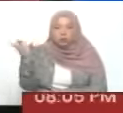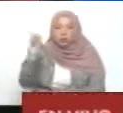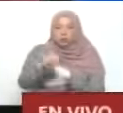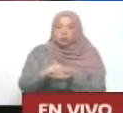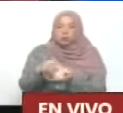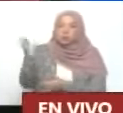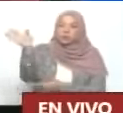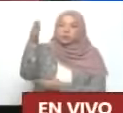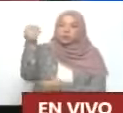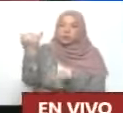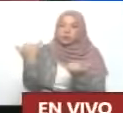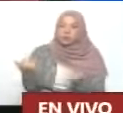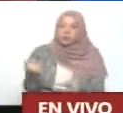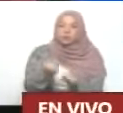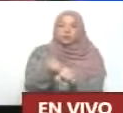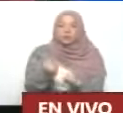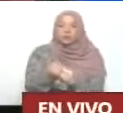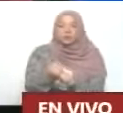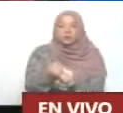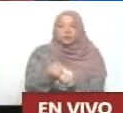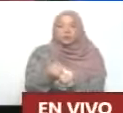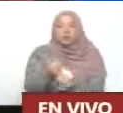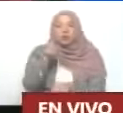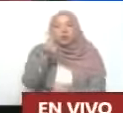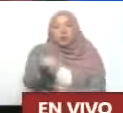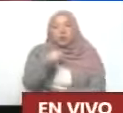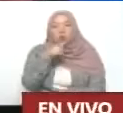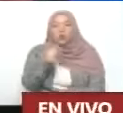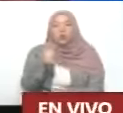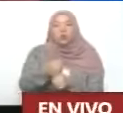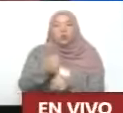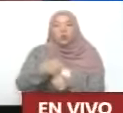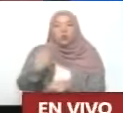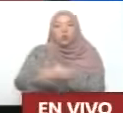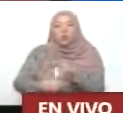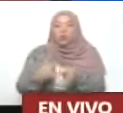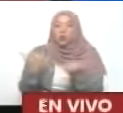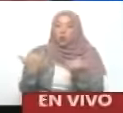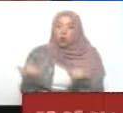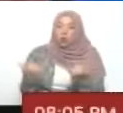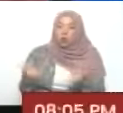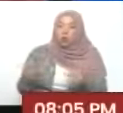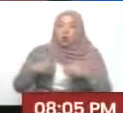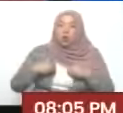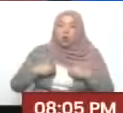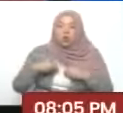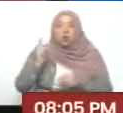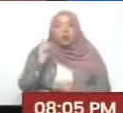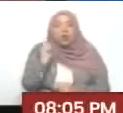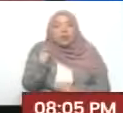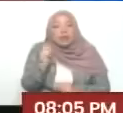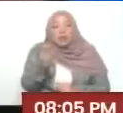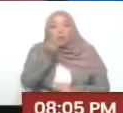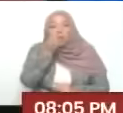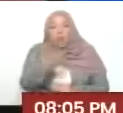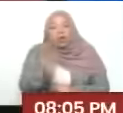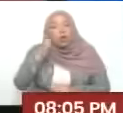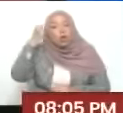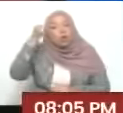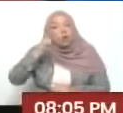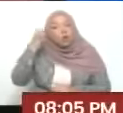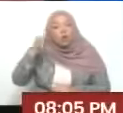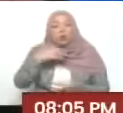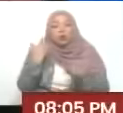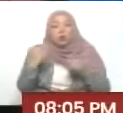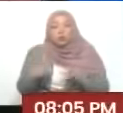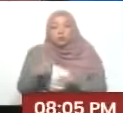bandera. No pasarán, no pasarán, no pasarán. Le corresponde una tarea tremenda a Europa de derrotar a